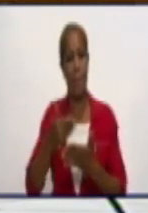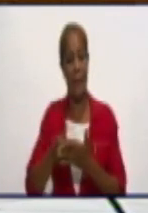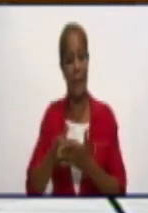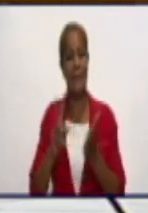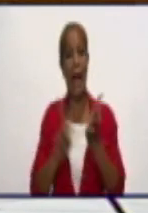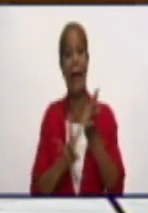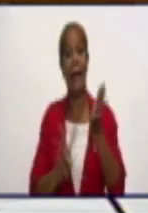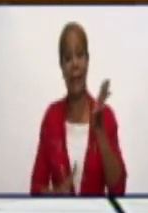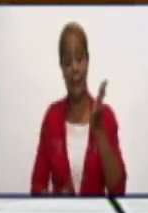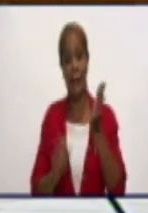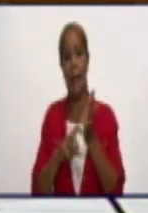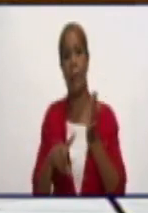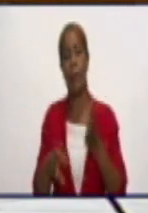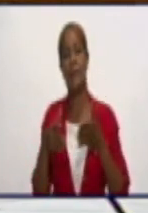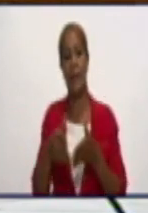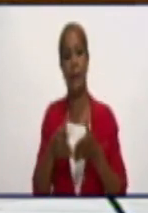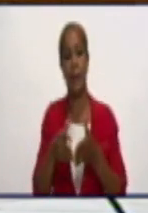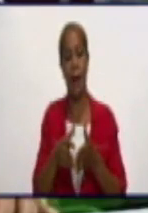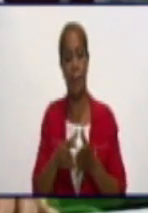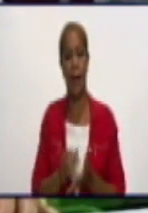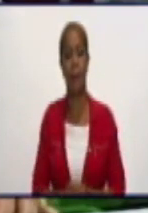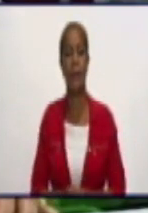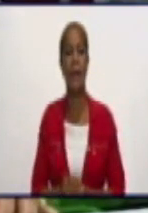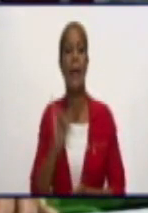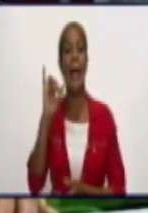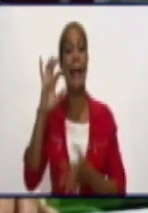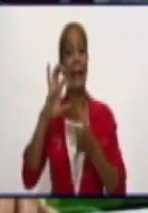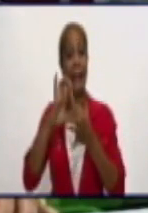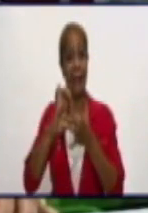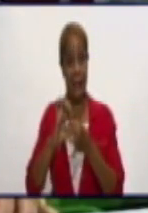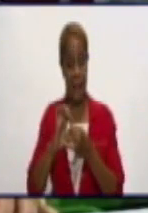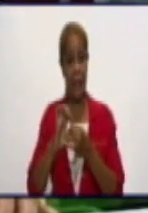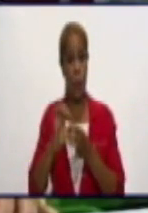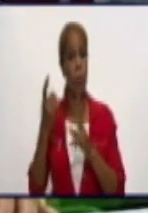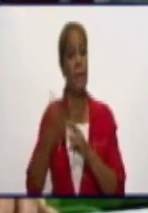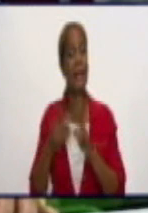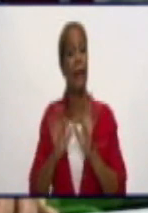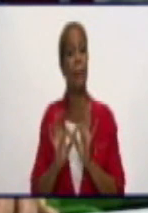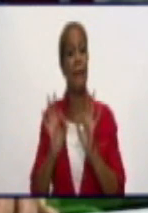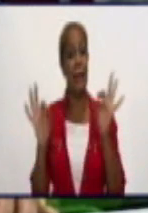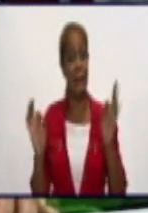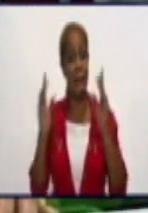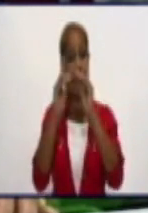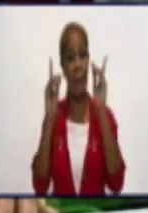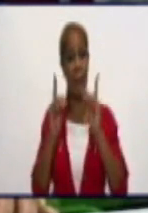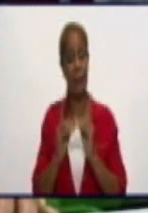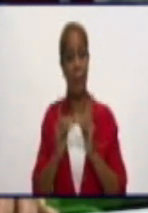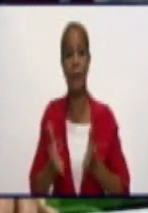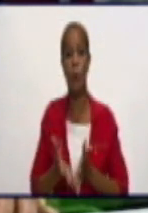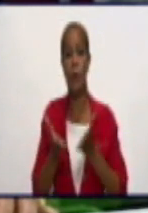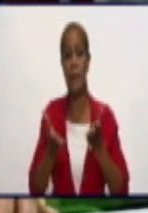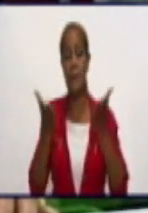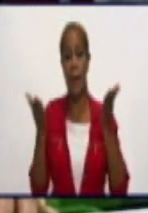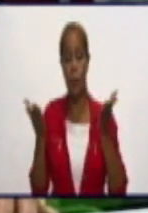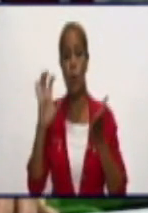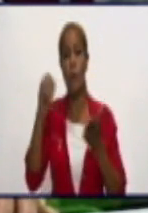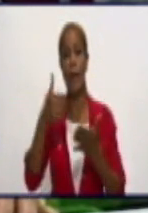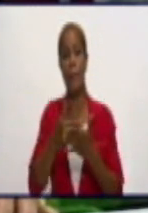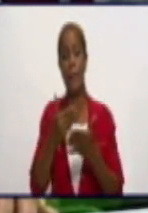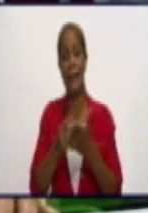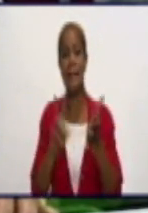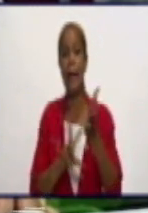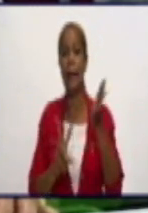Nuestra provincia de Granma, el ingeniero Daniel Solís Prada, especialista del Departamento de Desarrollo de la empresa eléctrica granmense,